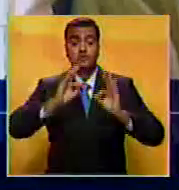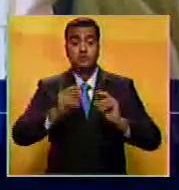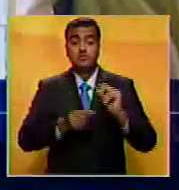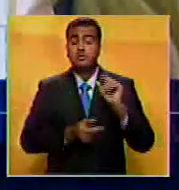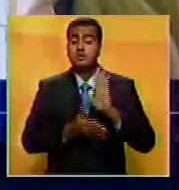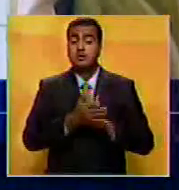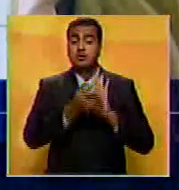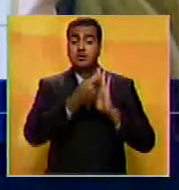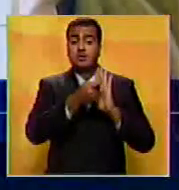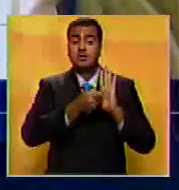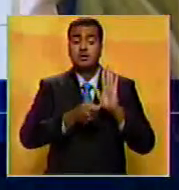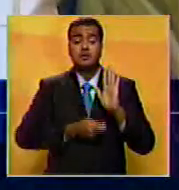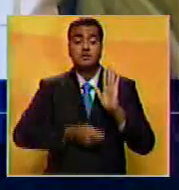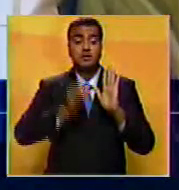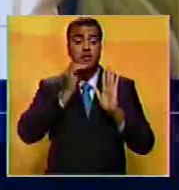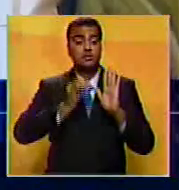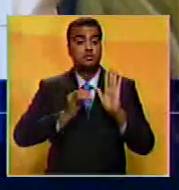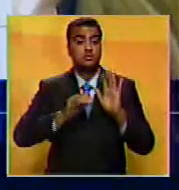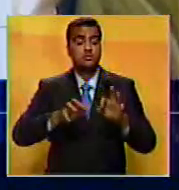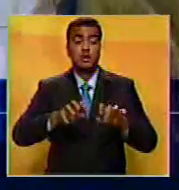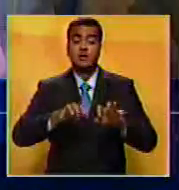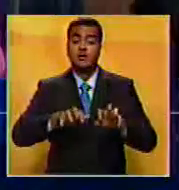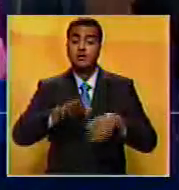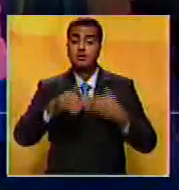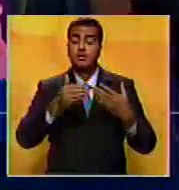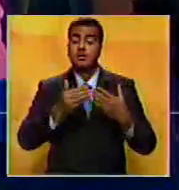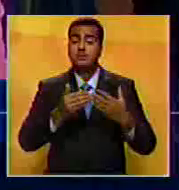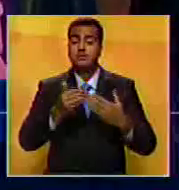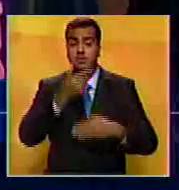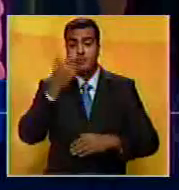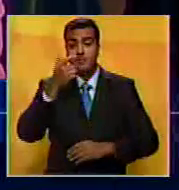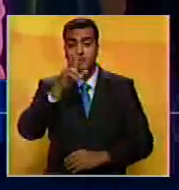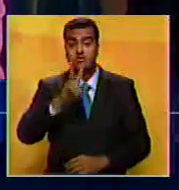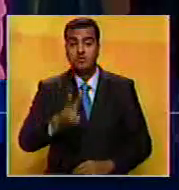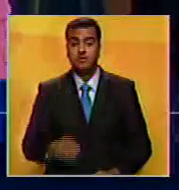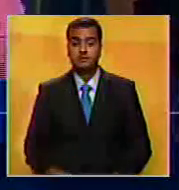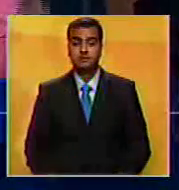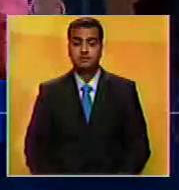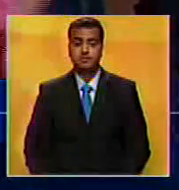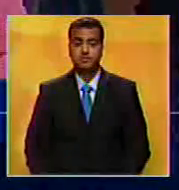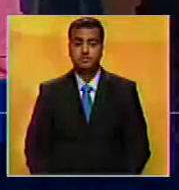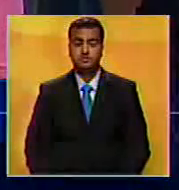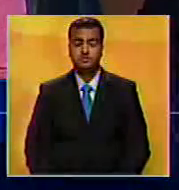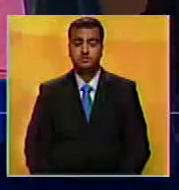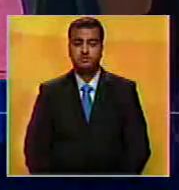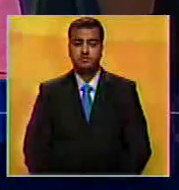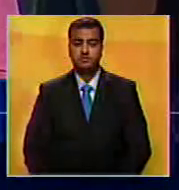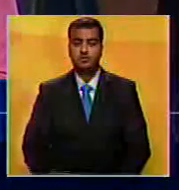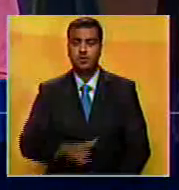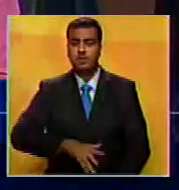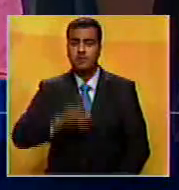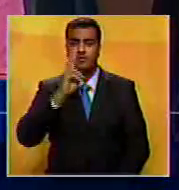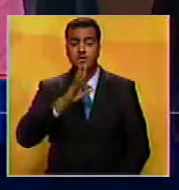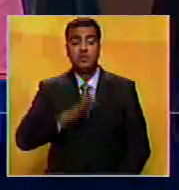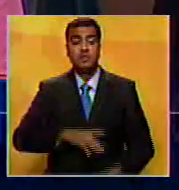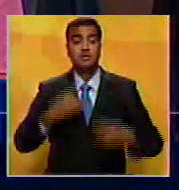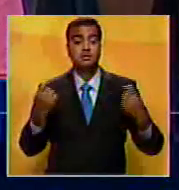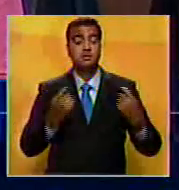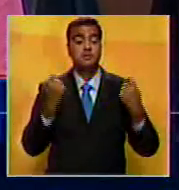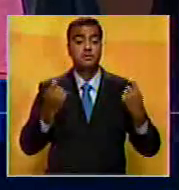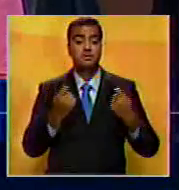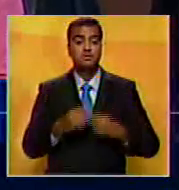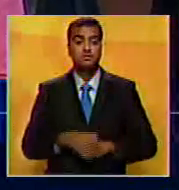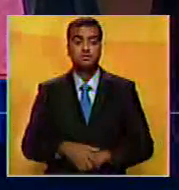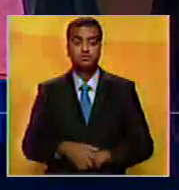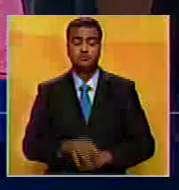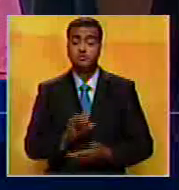con la entrega de la carta de denuncia a la Secretaría General. El pueblo de Venezuela, lo estamos viendo, está celebrando